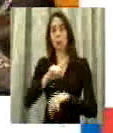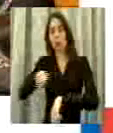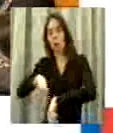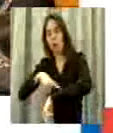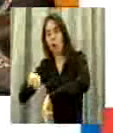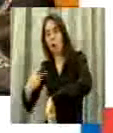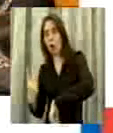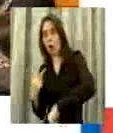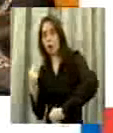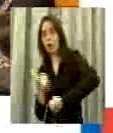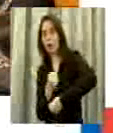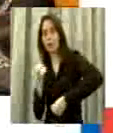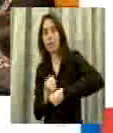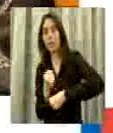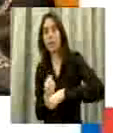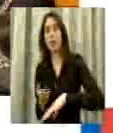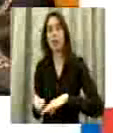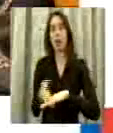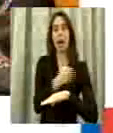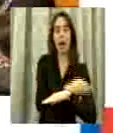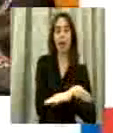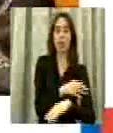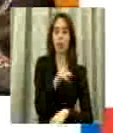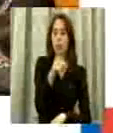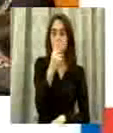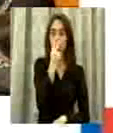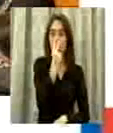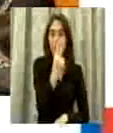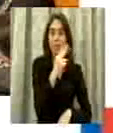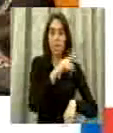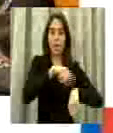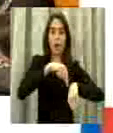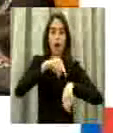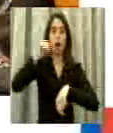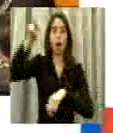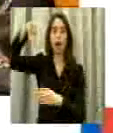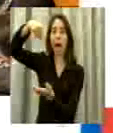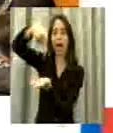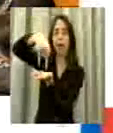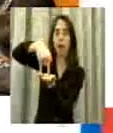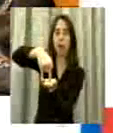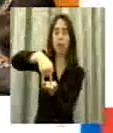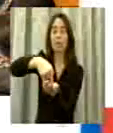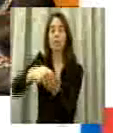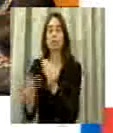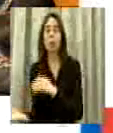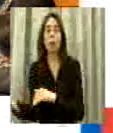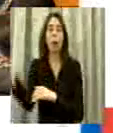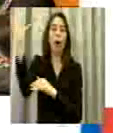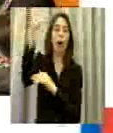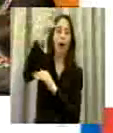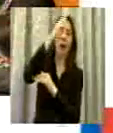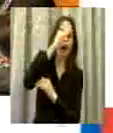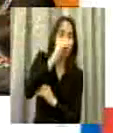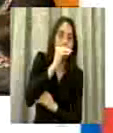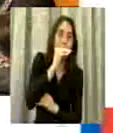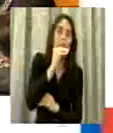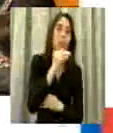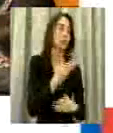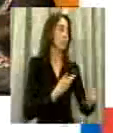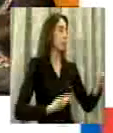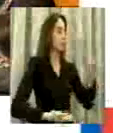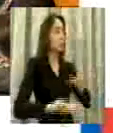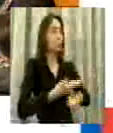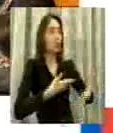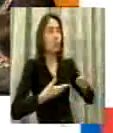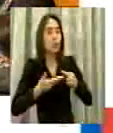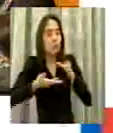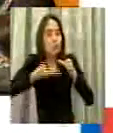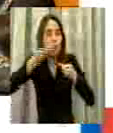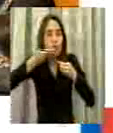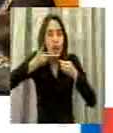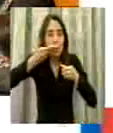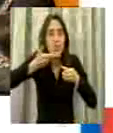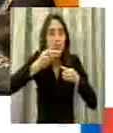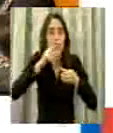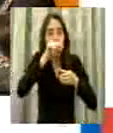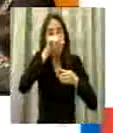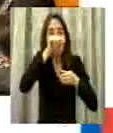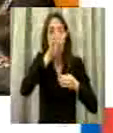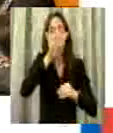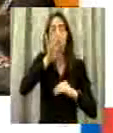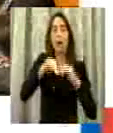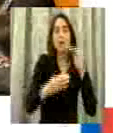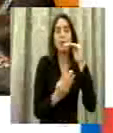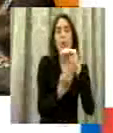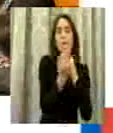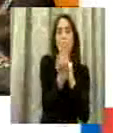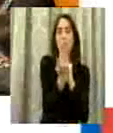horas, pero largas horas antes. Ustedes ven las horas en el Congreso, cuando a veces nos pasamos toda la noche, cuando compartimos un consomé a las 4 de la mañana,